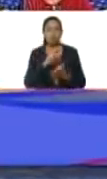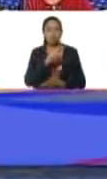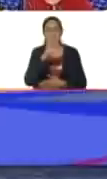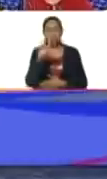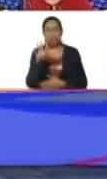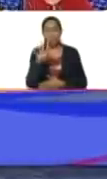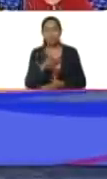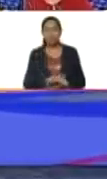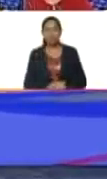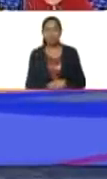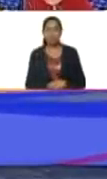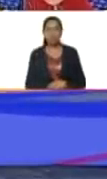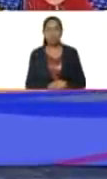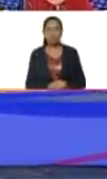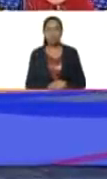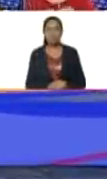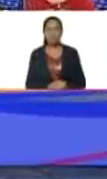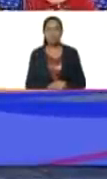2025,